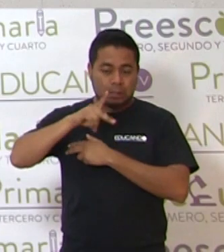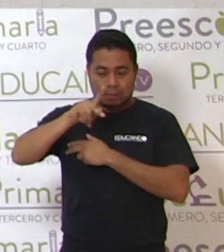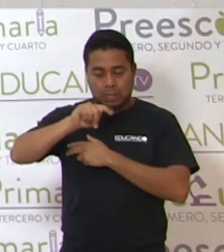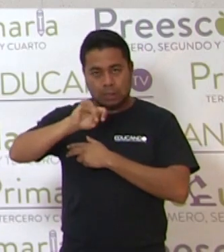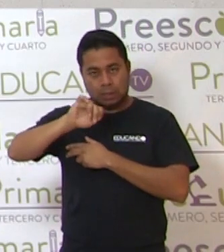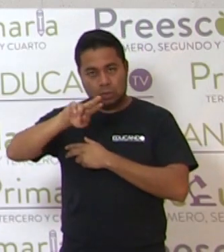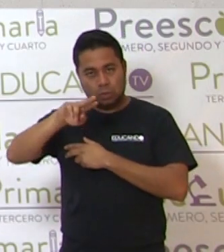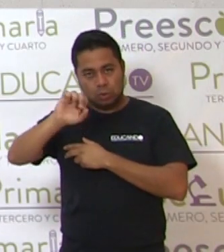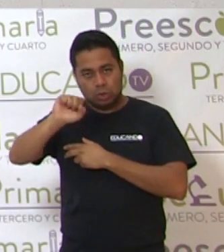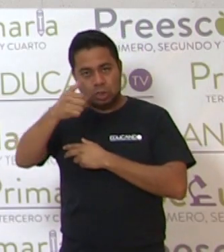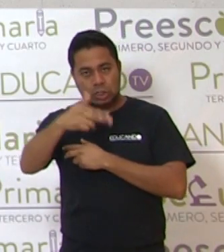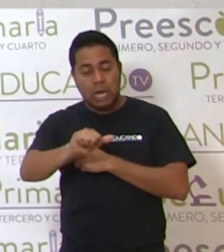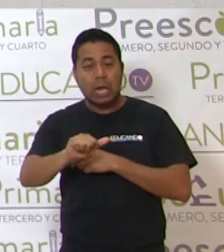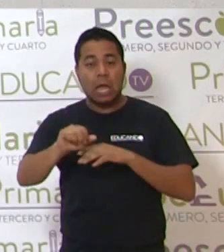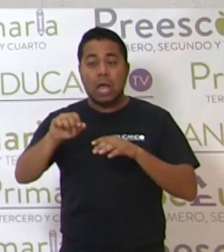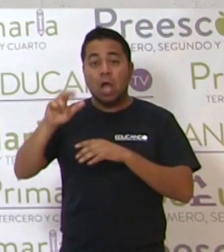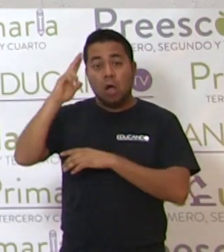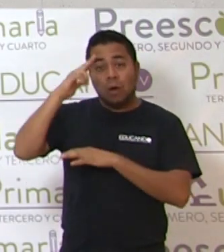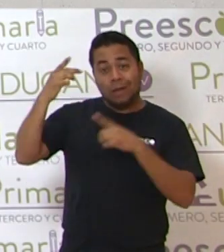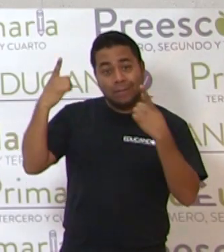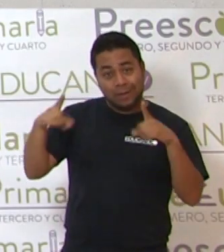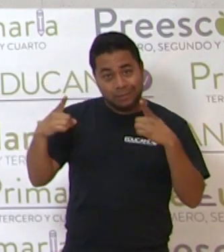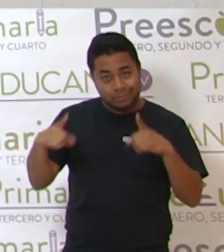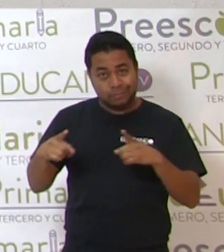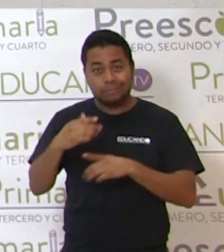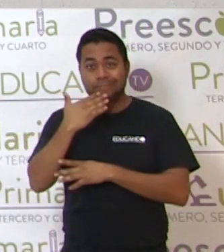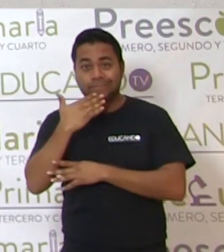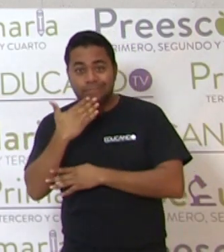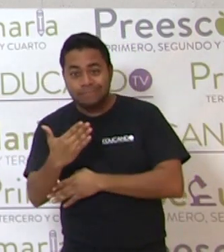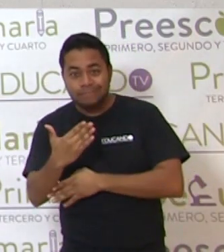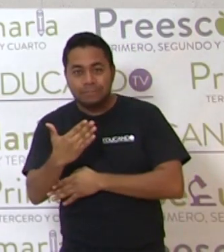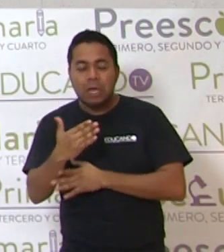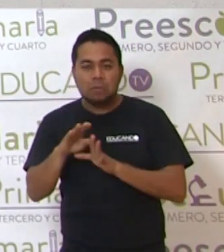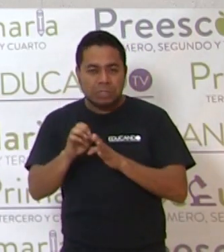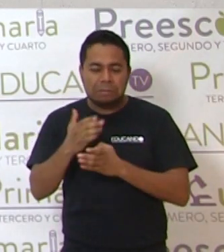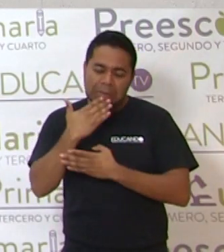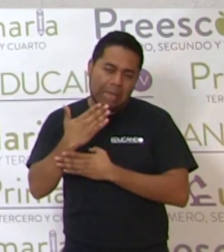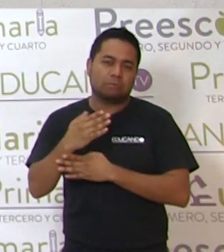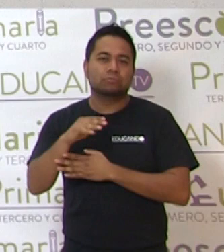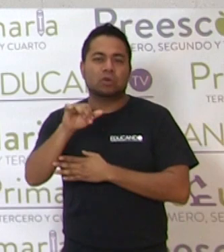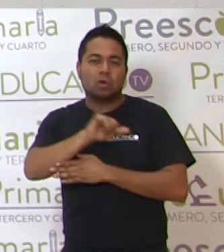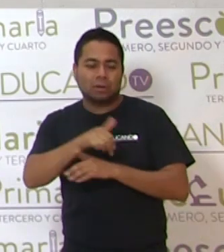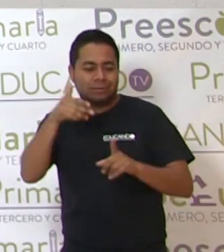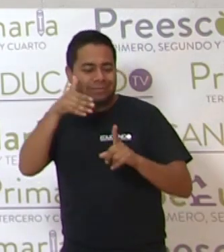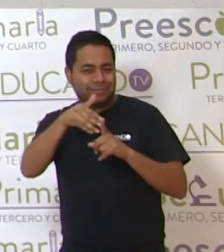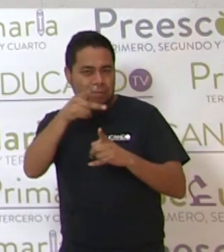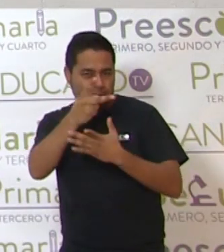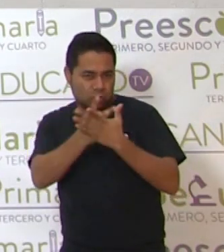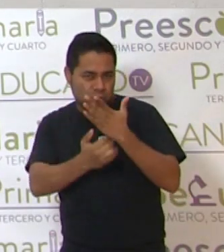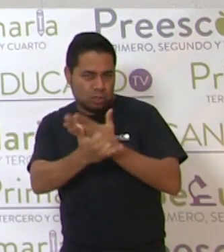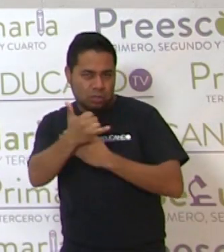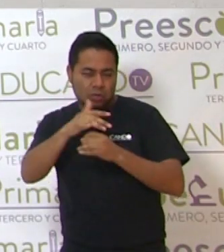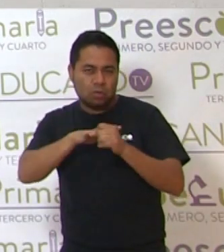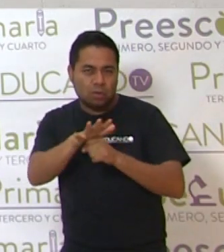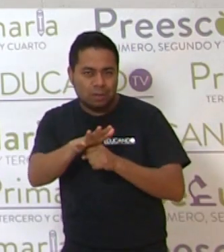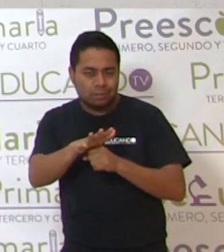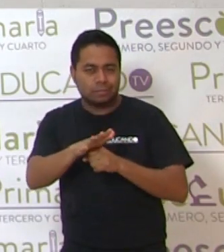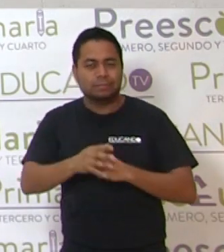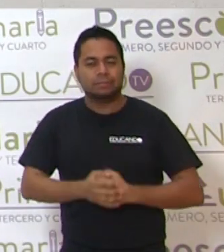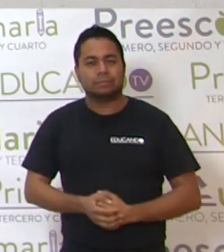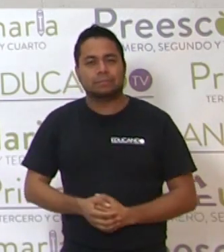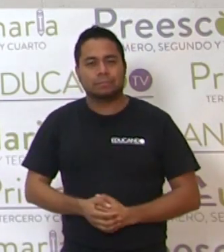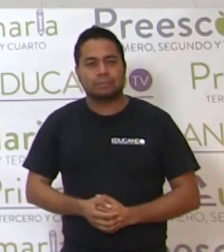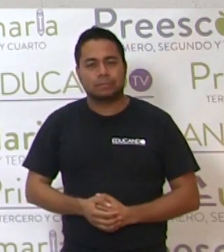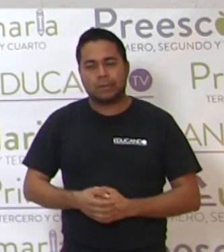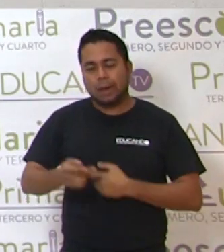Hola David, ¿qué tal? Bien, pues el día de hoy vamos a trabajar el proyecto Elaborando o